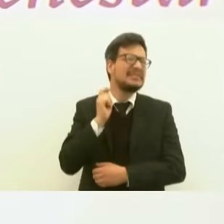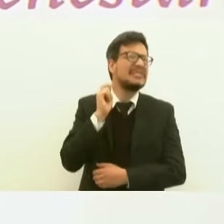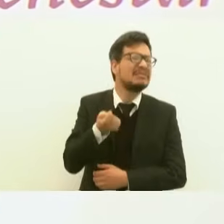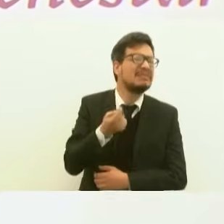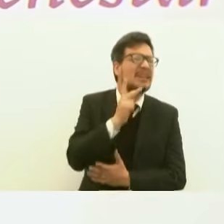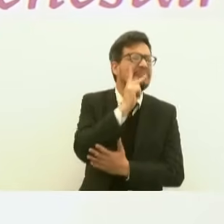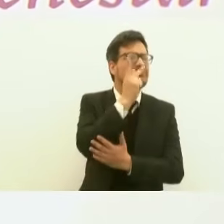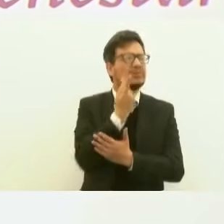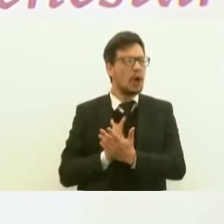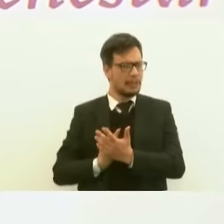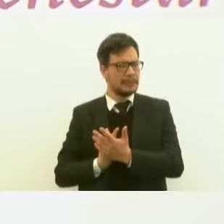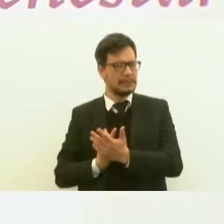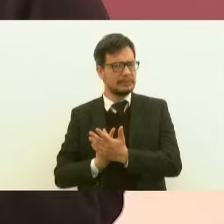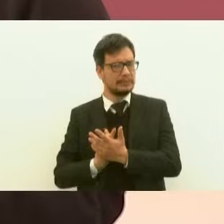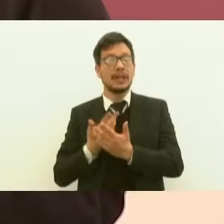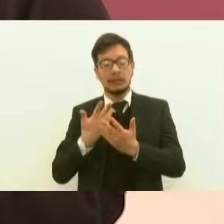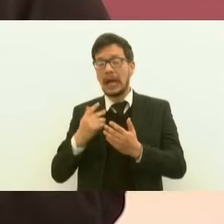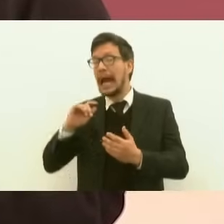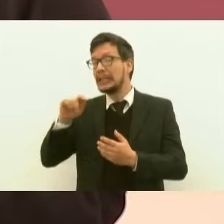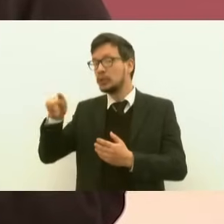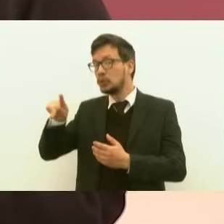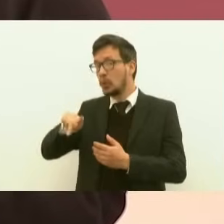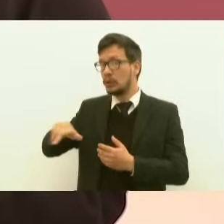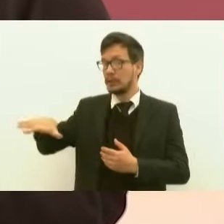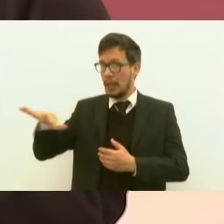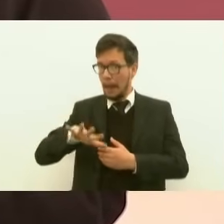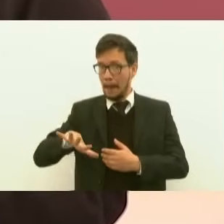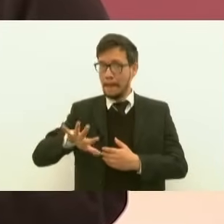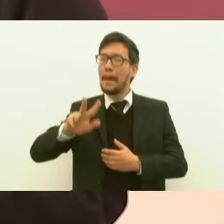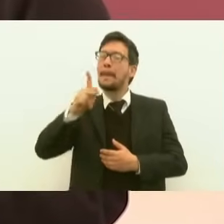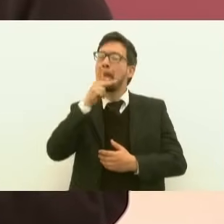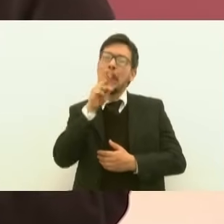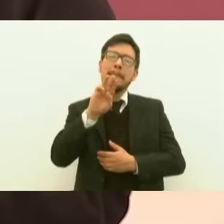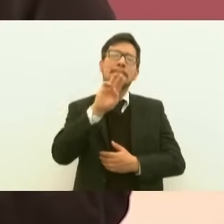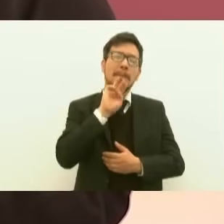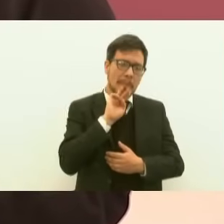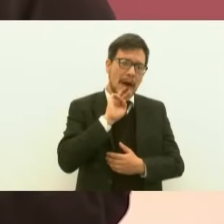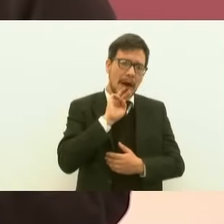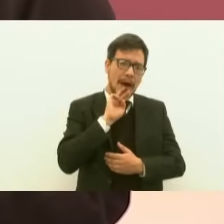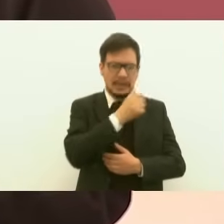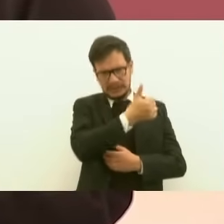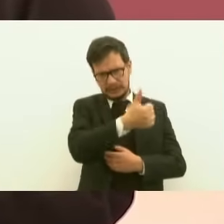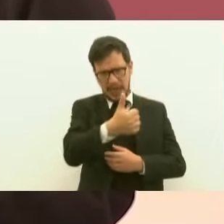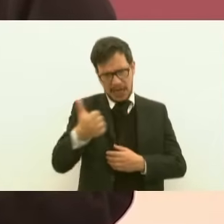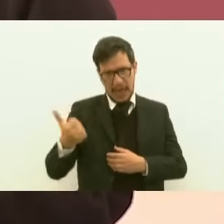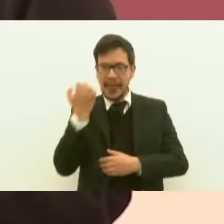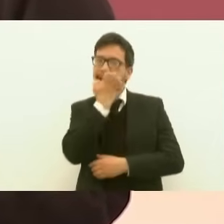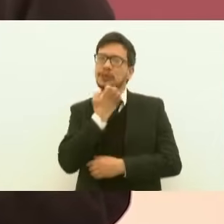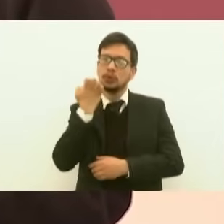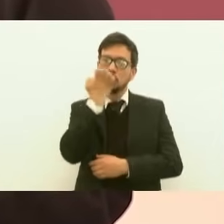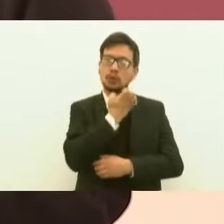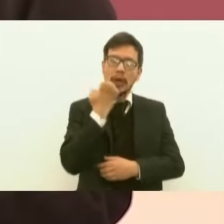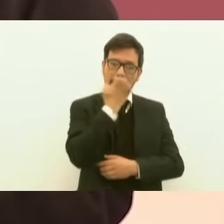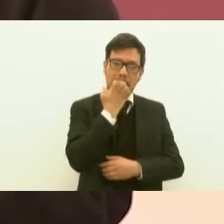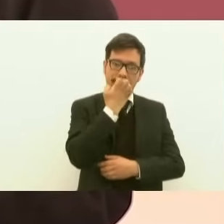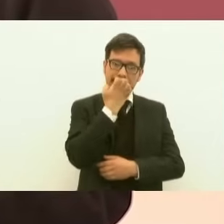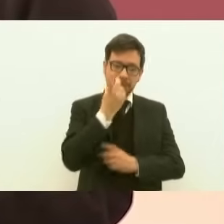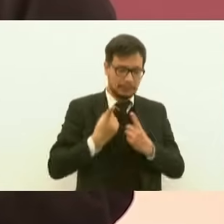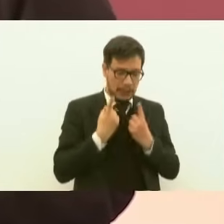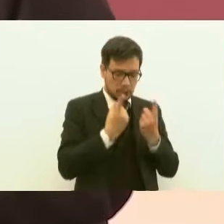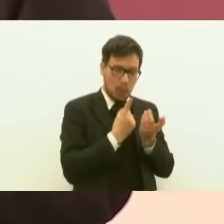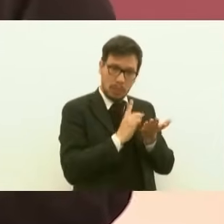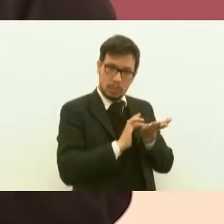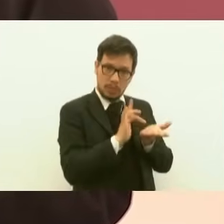las sociedades de madres, de padres de familia de cada escuela reciben un presupuesto para